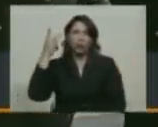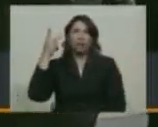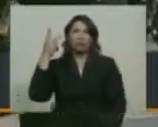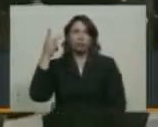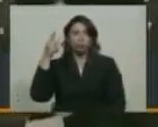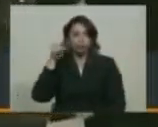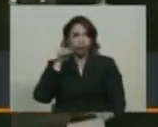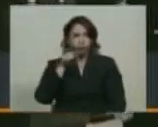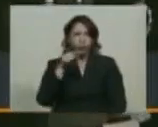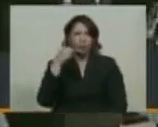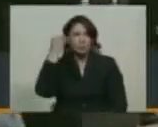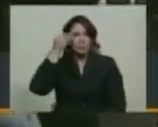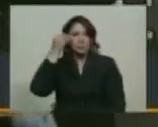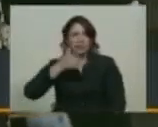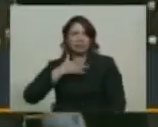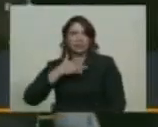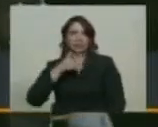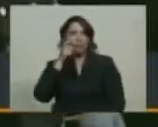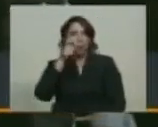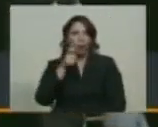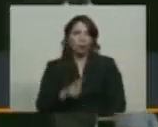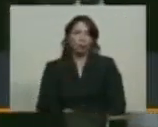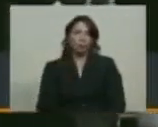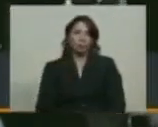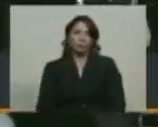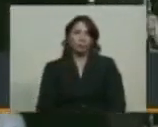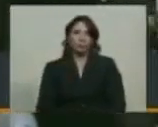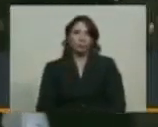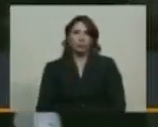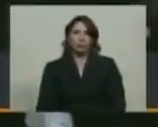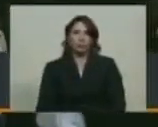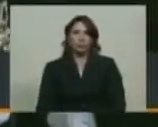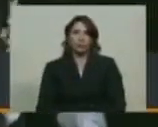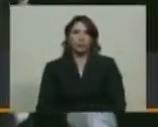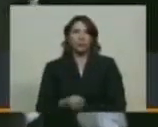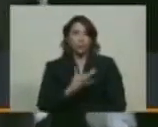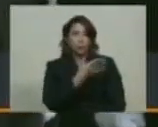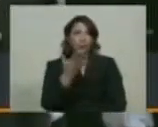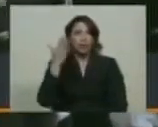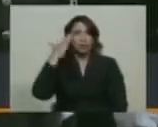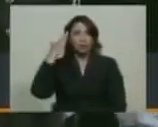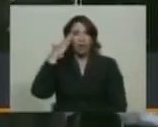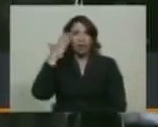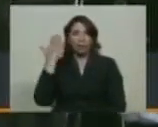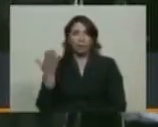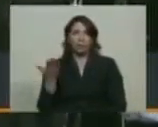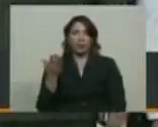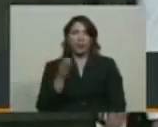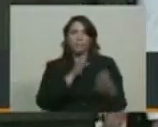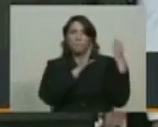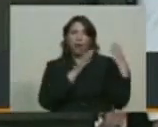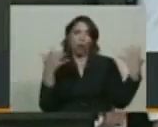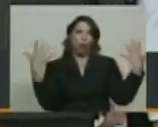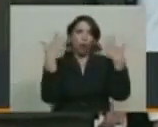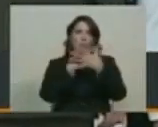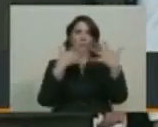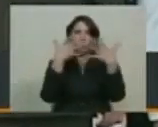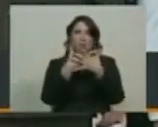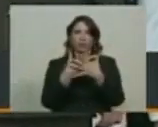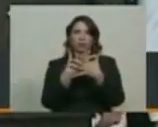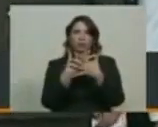las percepciones, en los sentimientos del pueblo? ¿Saben ustedes el peso que tiene para confundir,